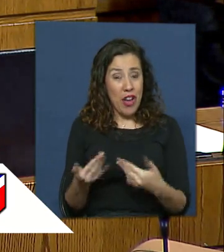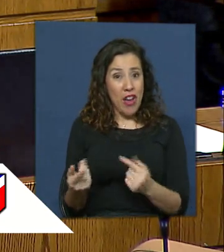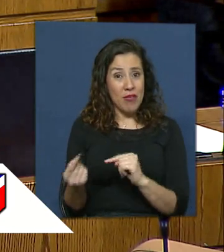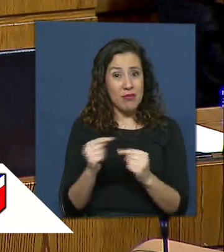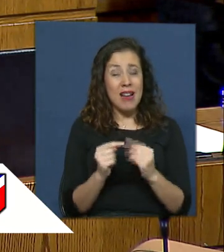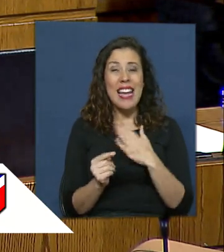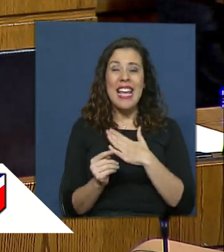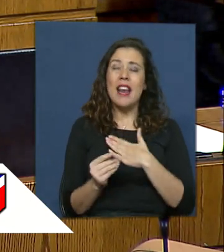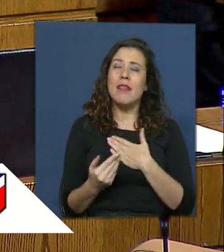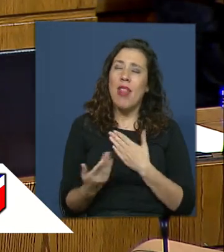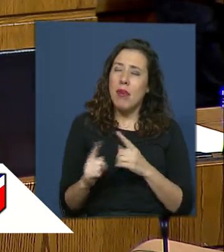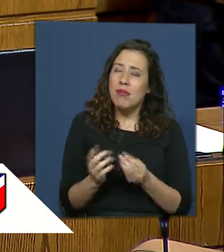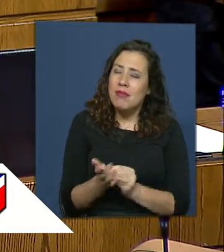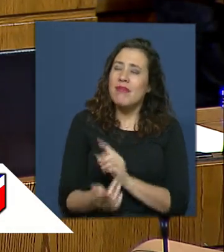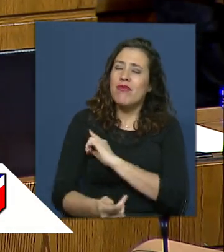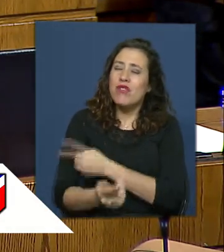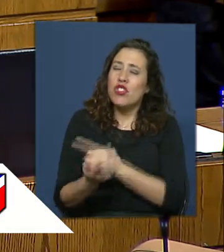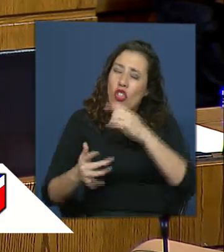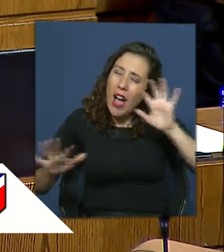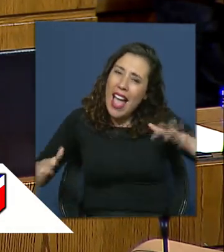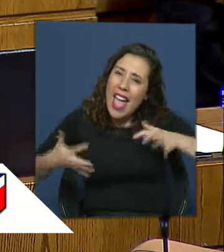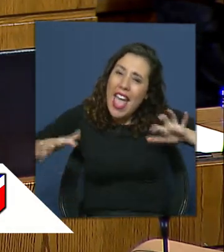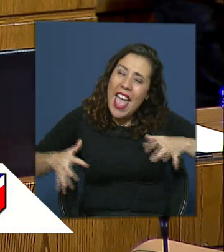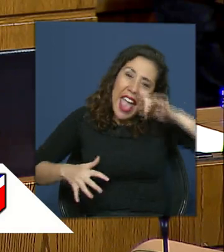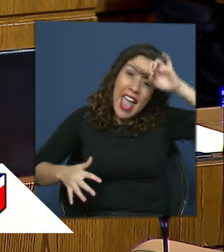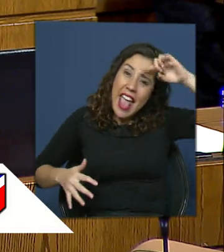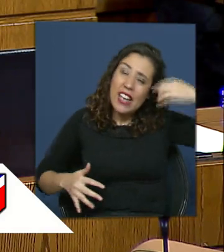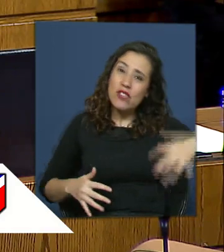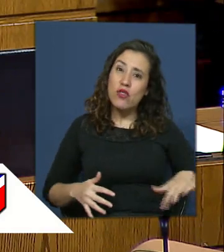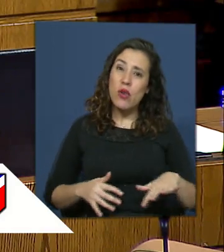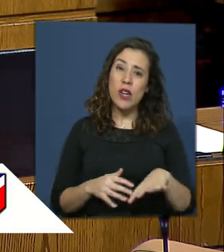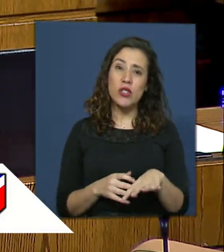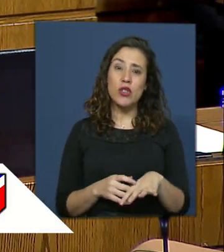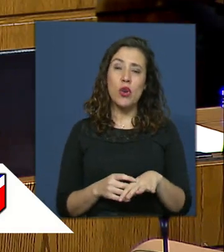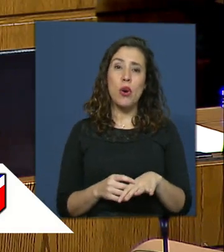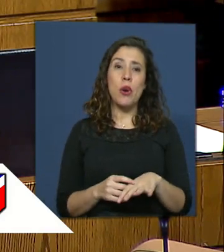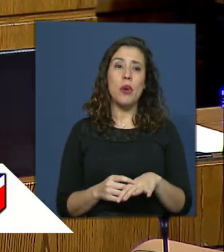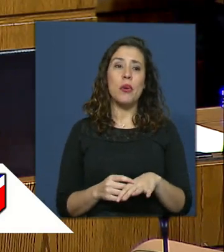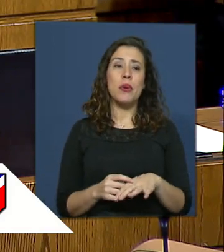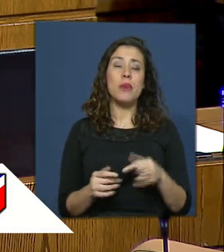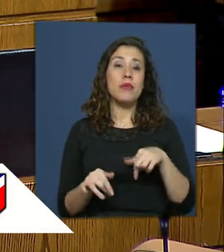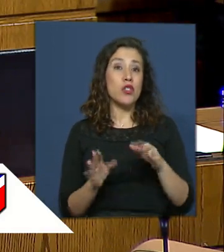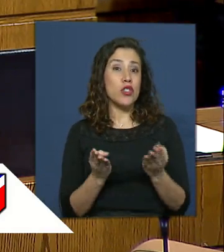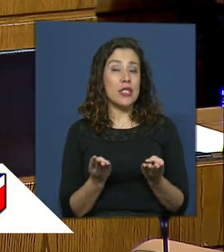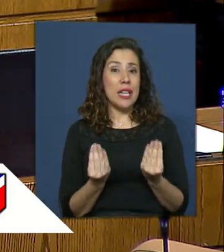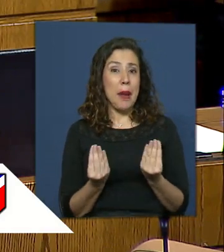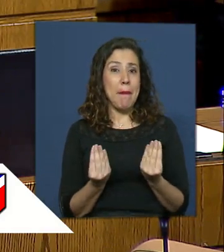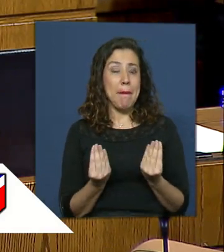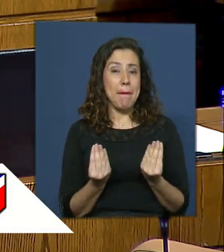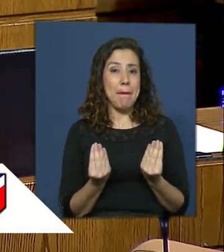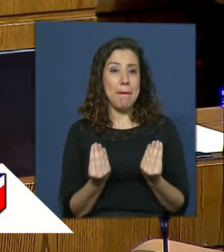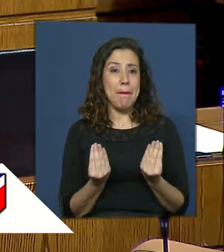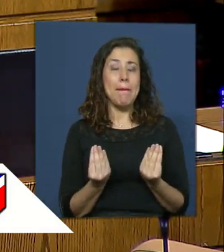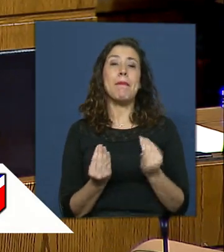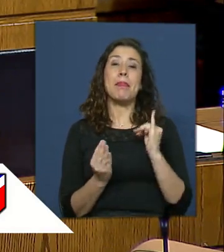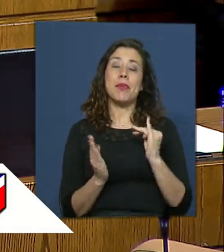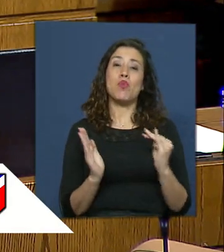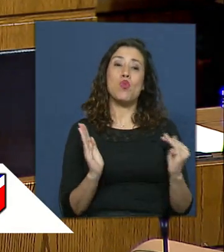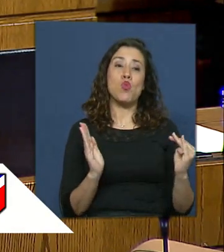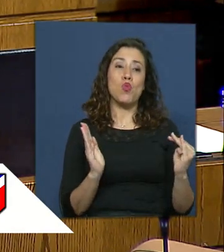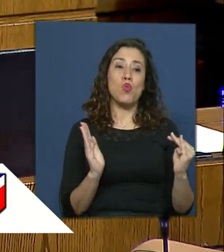viene a reforzar todos los esfuerzos que se están llevando a cabo en este sentido y esperamos contar con el